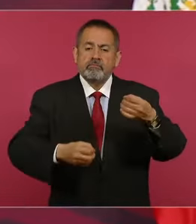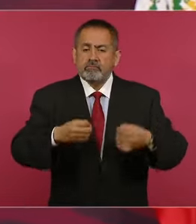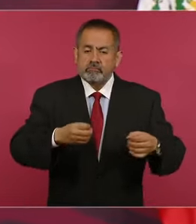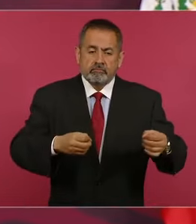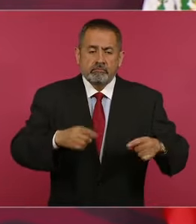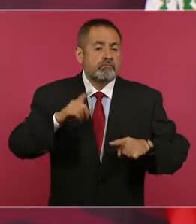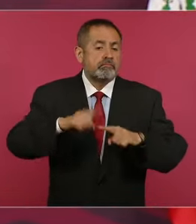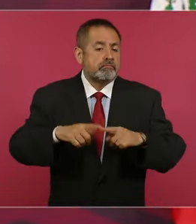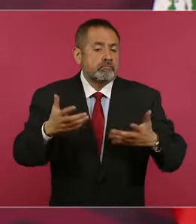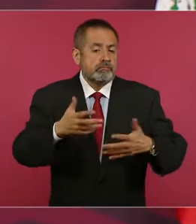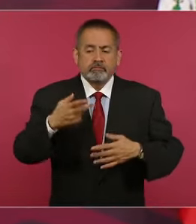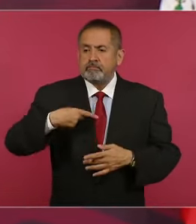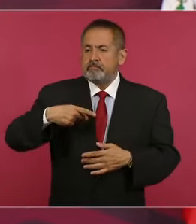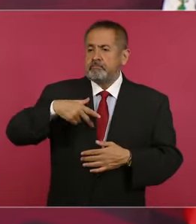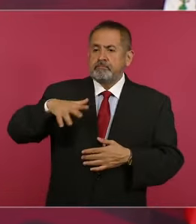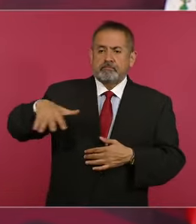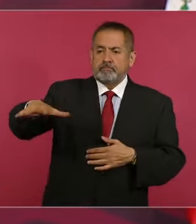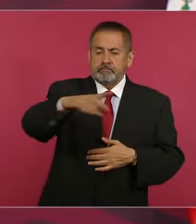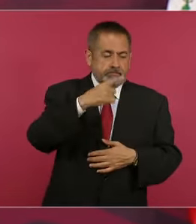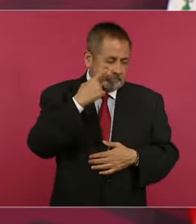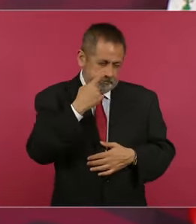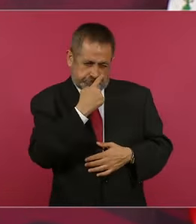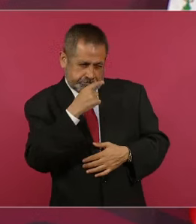a los magistrados,